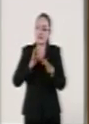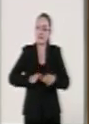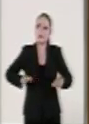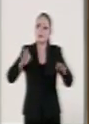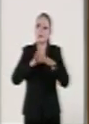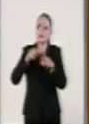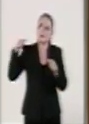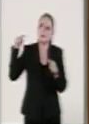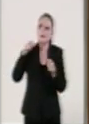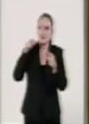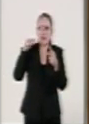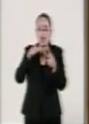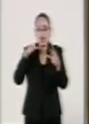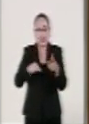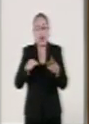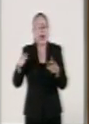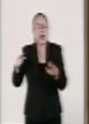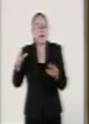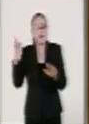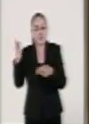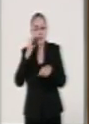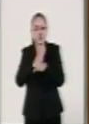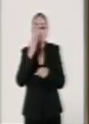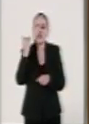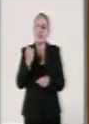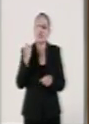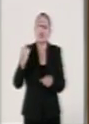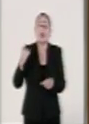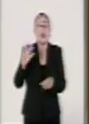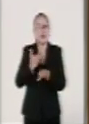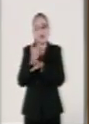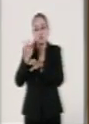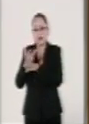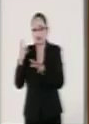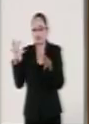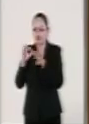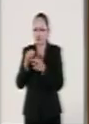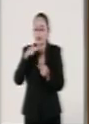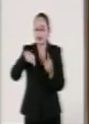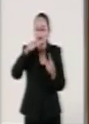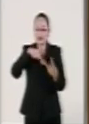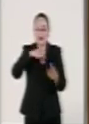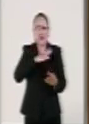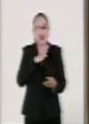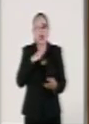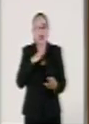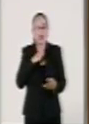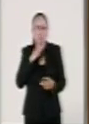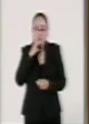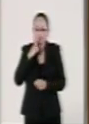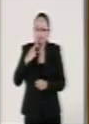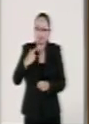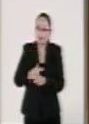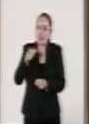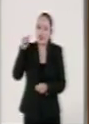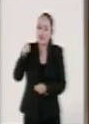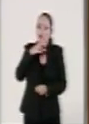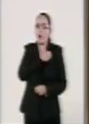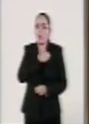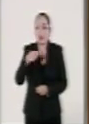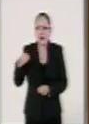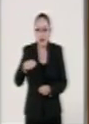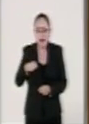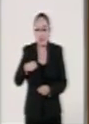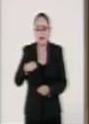de la Federación y de las entidades federativas tienen un ineludible imperativo que los obliga, pues